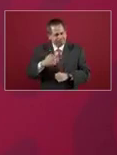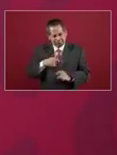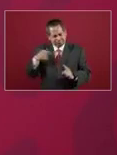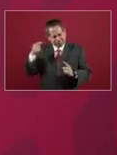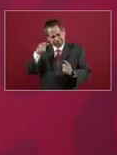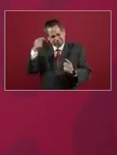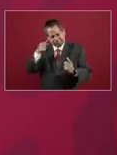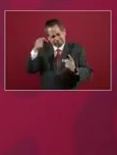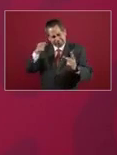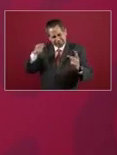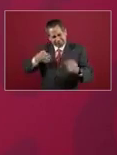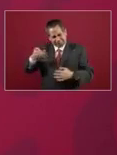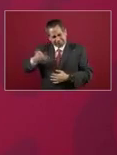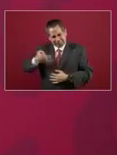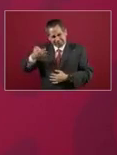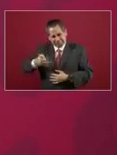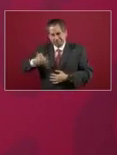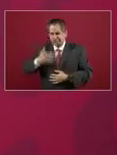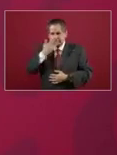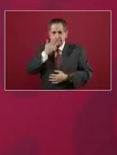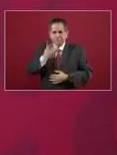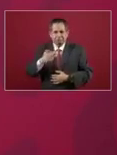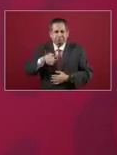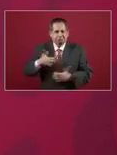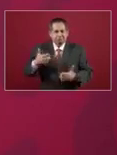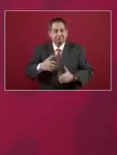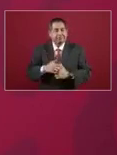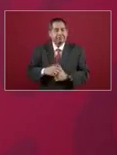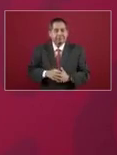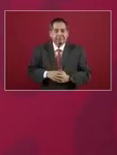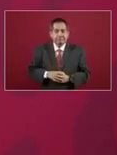bien, sí, veía yo ahí